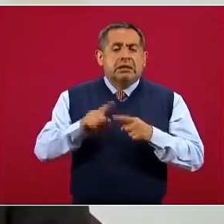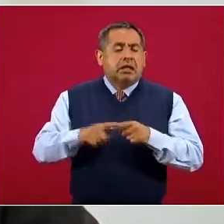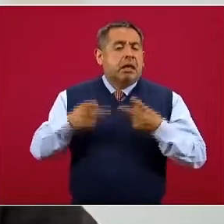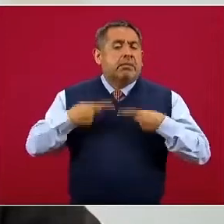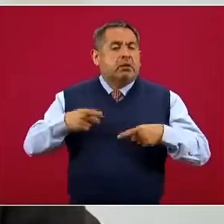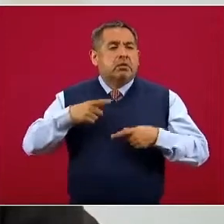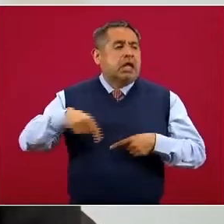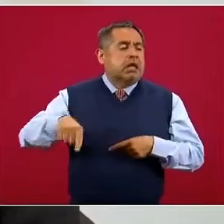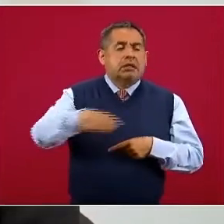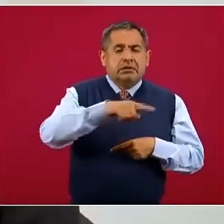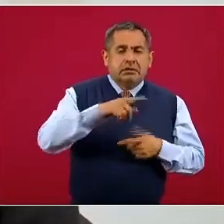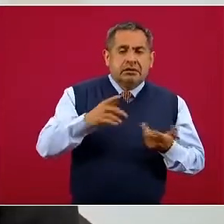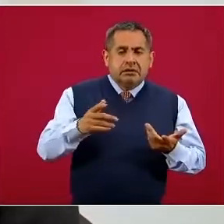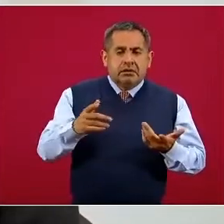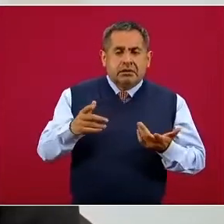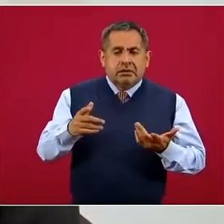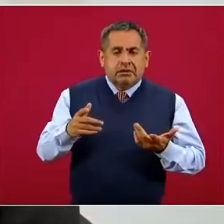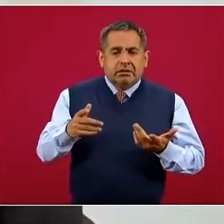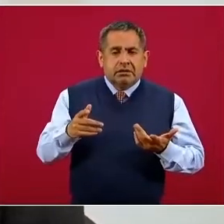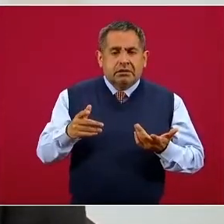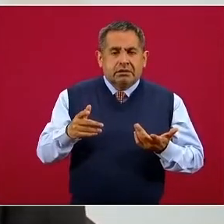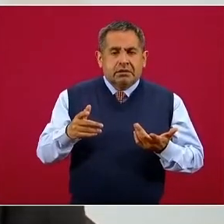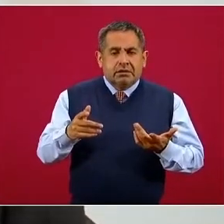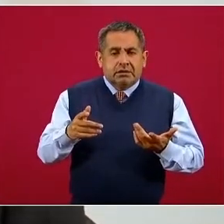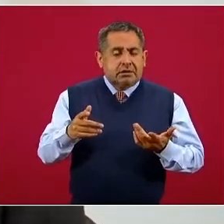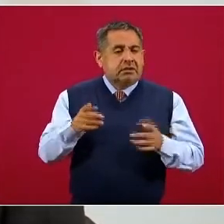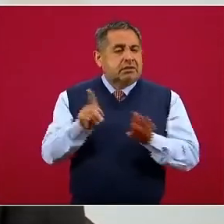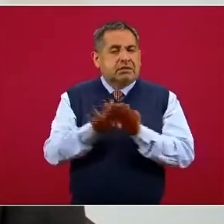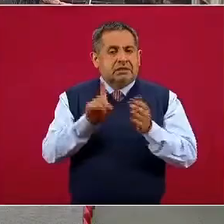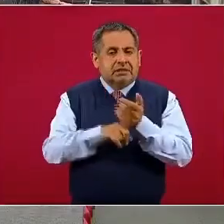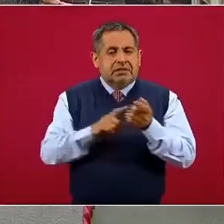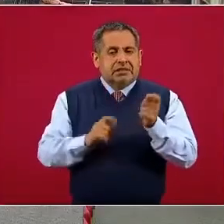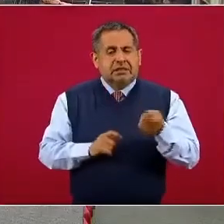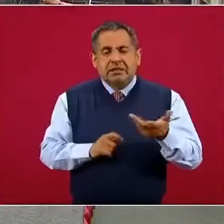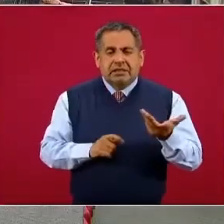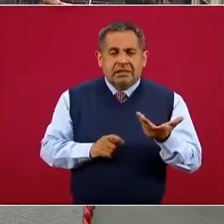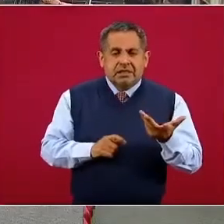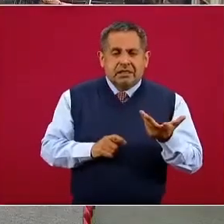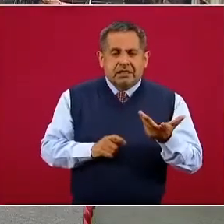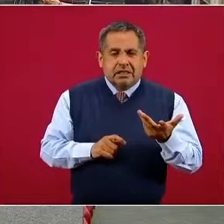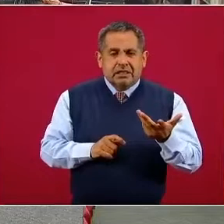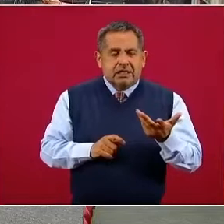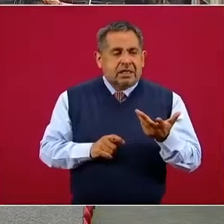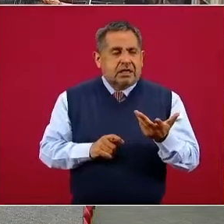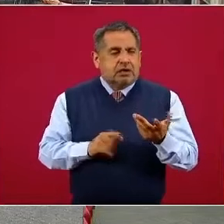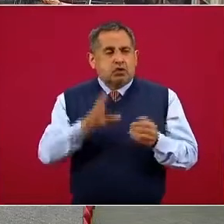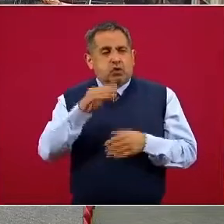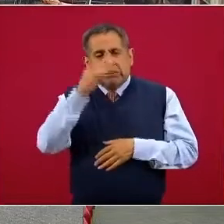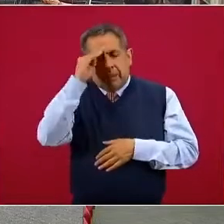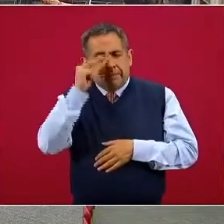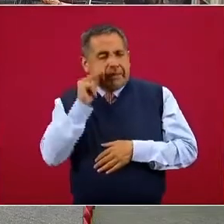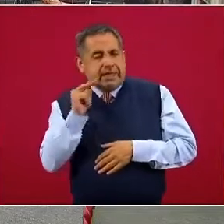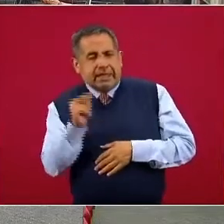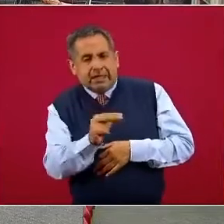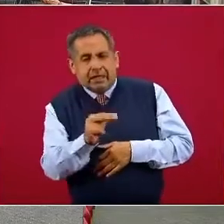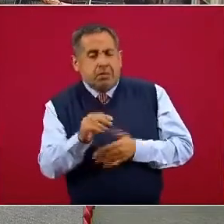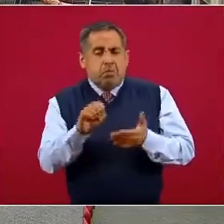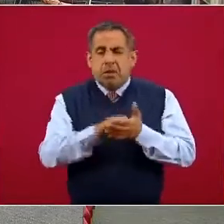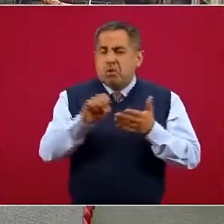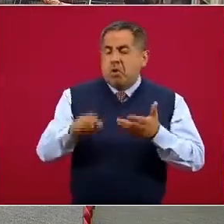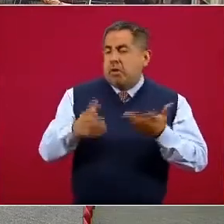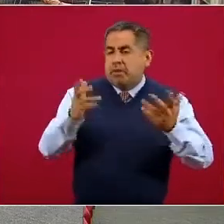personal que en buena medida es marginal. Pienso en